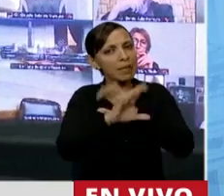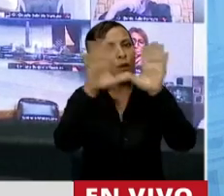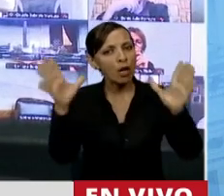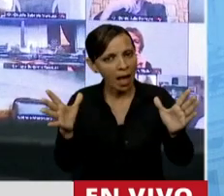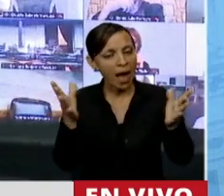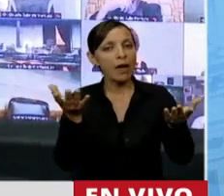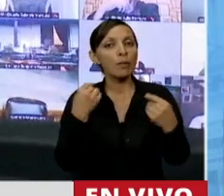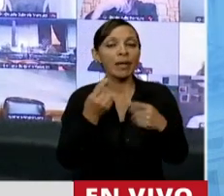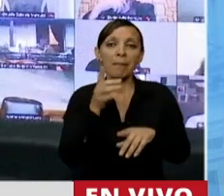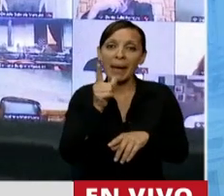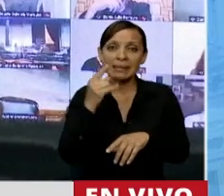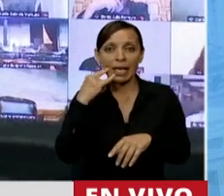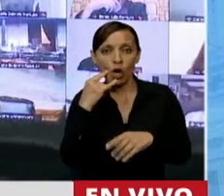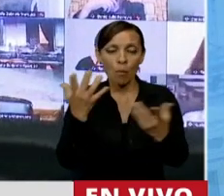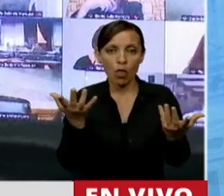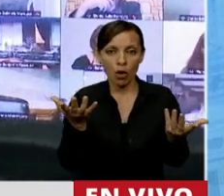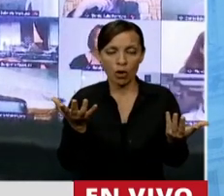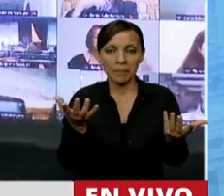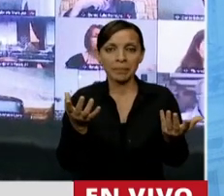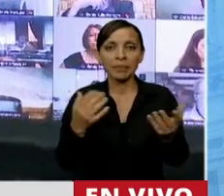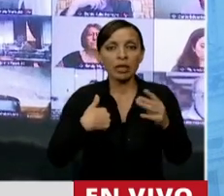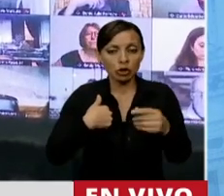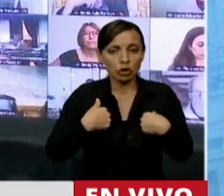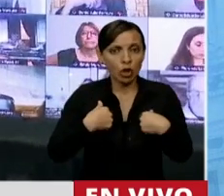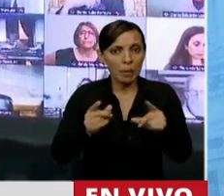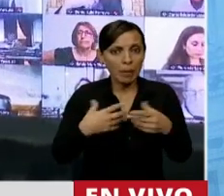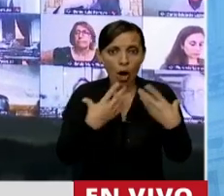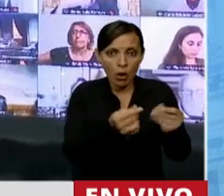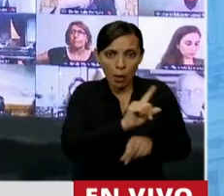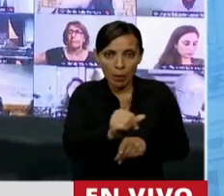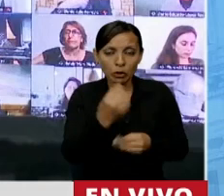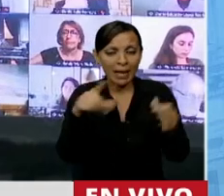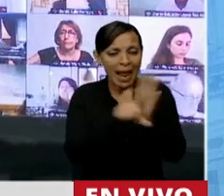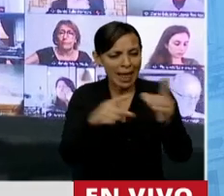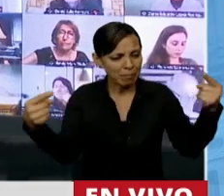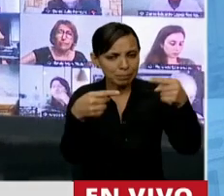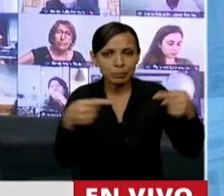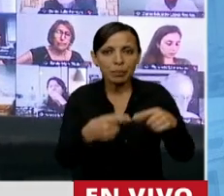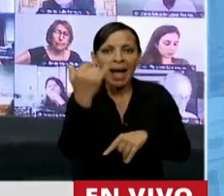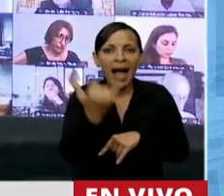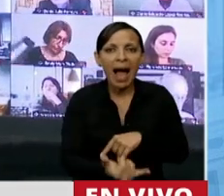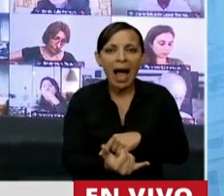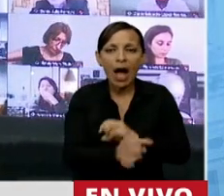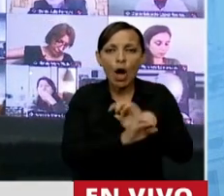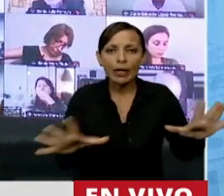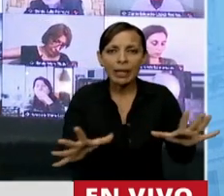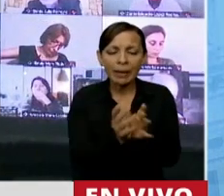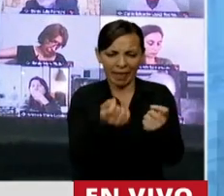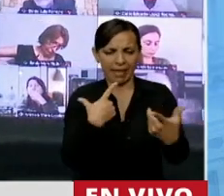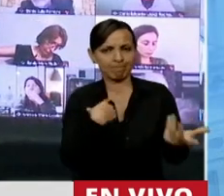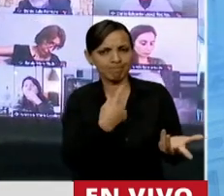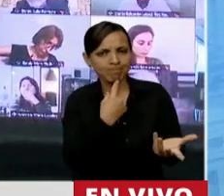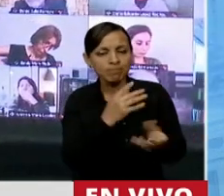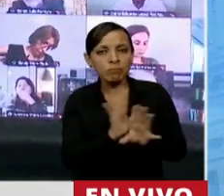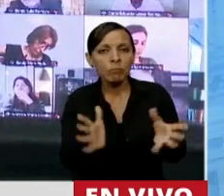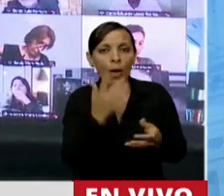lugar, porque resulta muy incómodo. Particularmente yo no voy a acompañar esta ley porque tiene contradicciones horribles que generan vacíos que